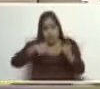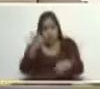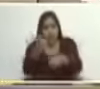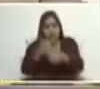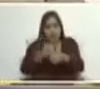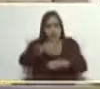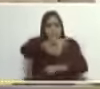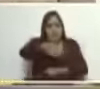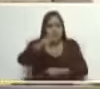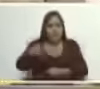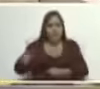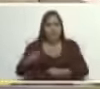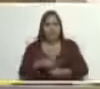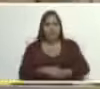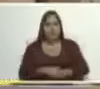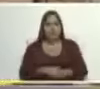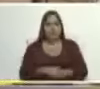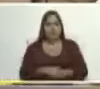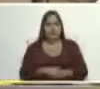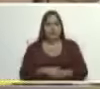que los trabajadores